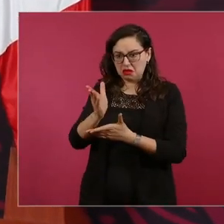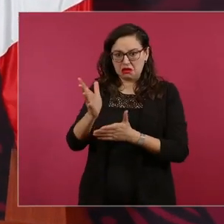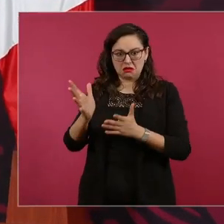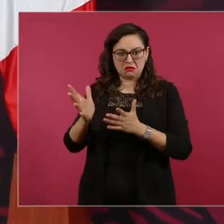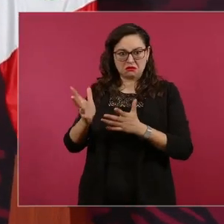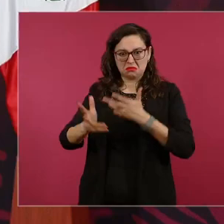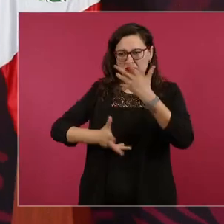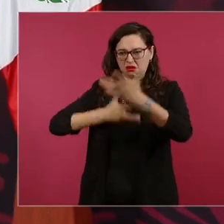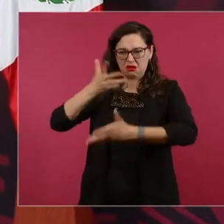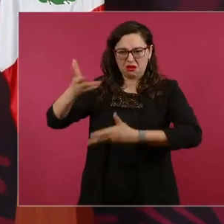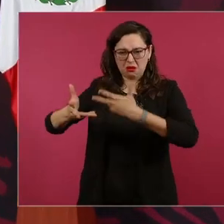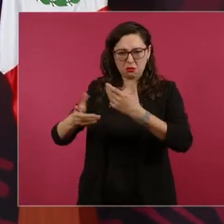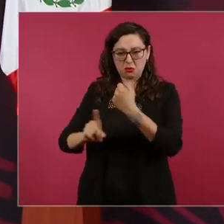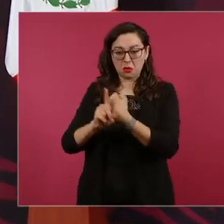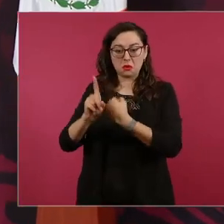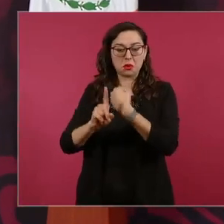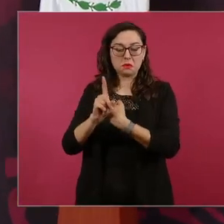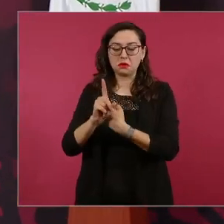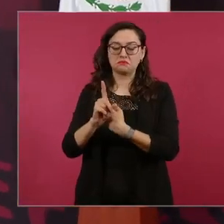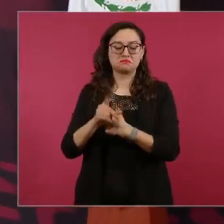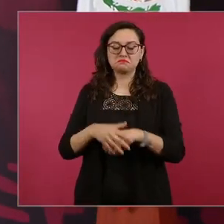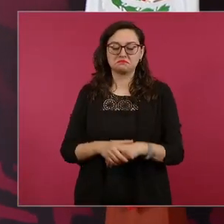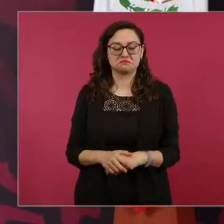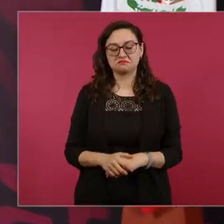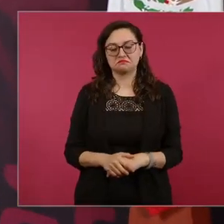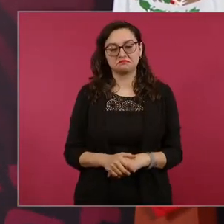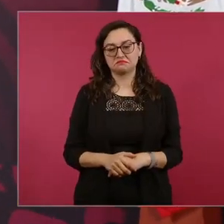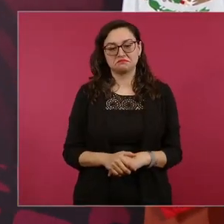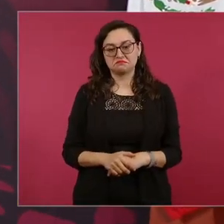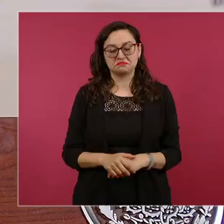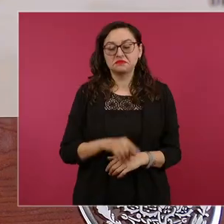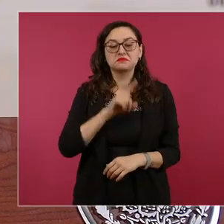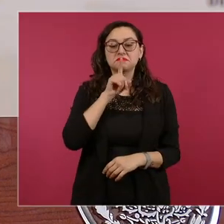acuérdense lo que decía Emilio Azcárraga,